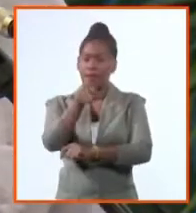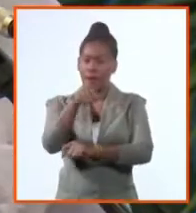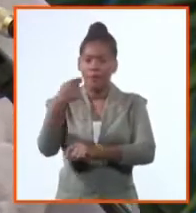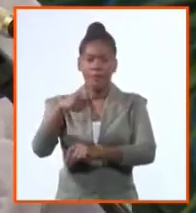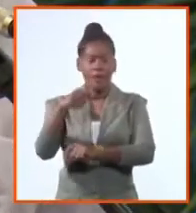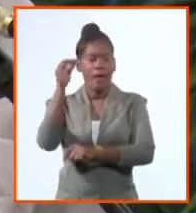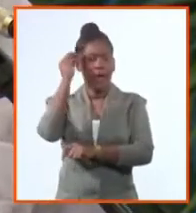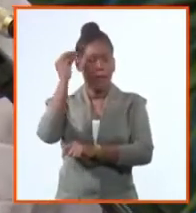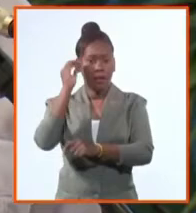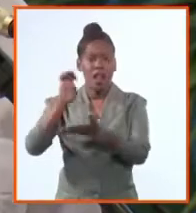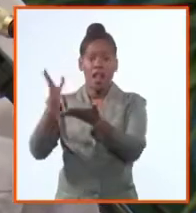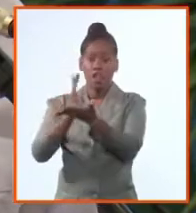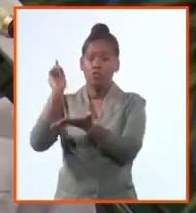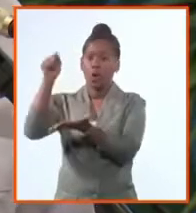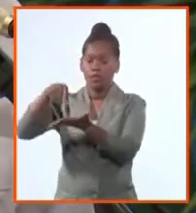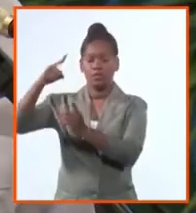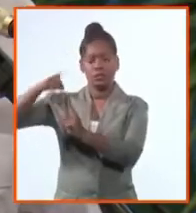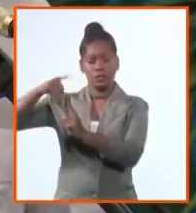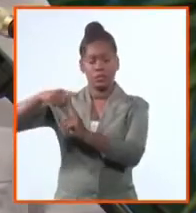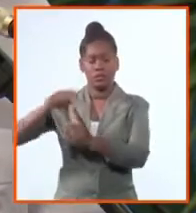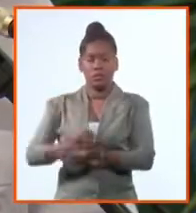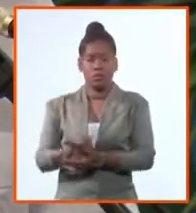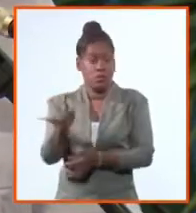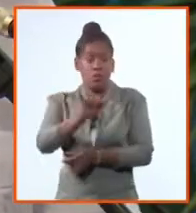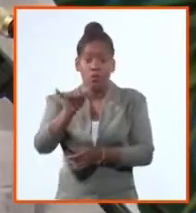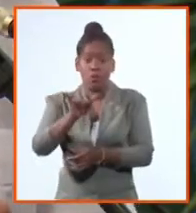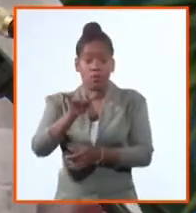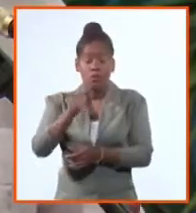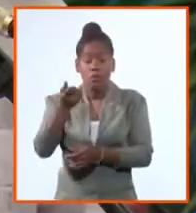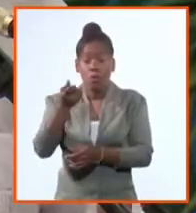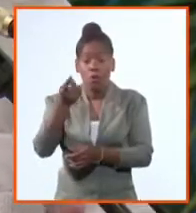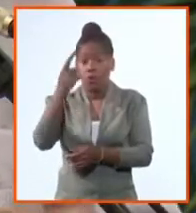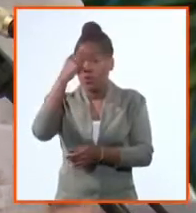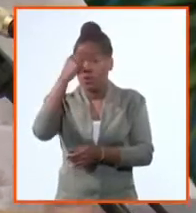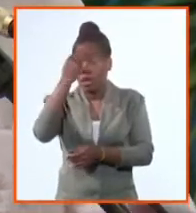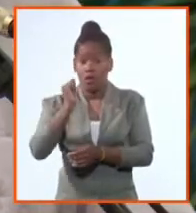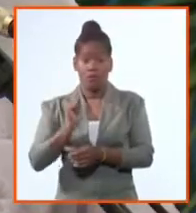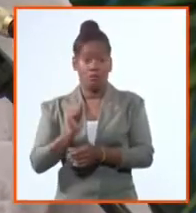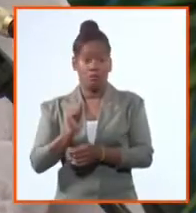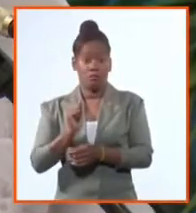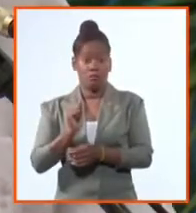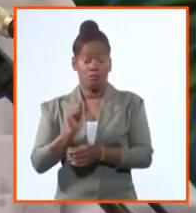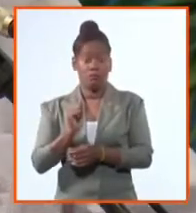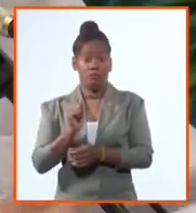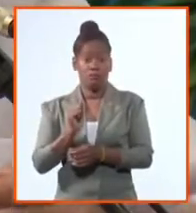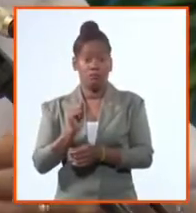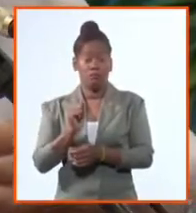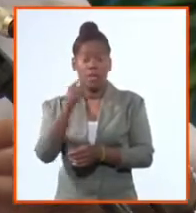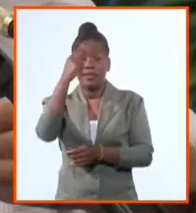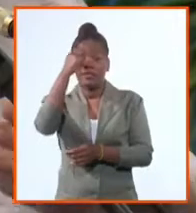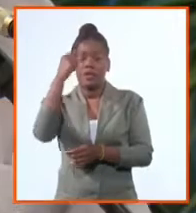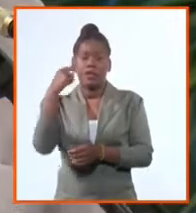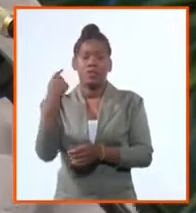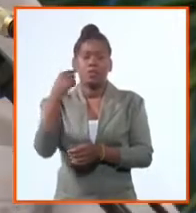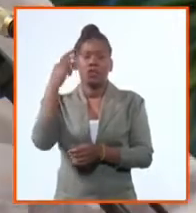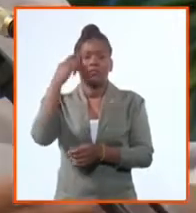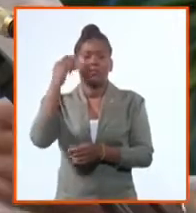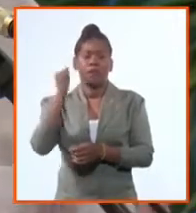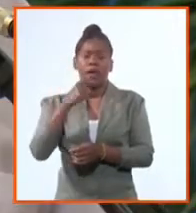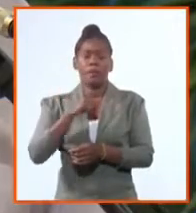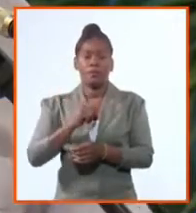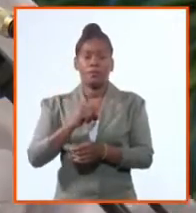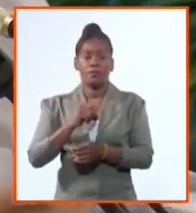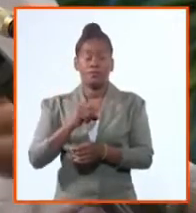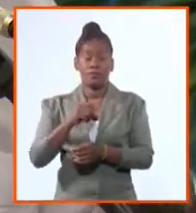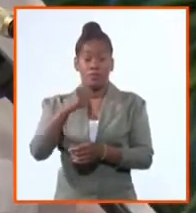compañero? Las campañas contra el Che son terribles. Aquí mismo nosotros referenciamos al Che por